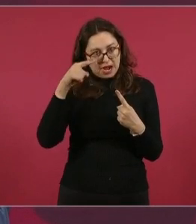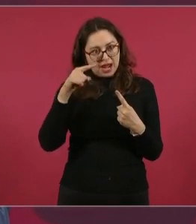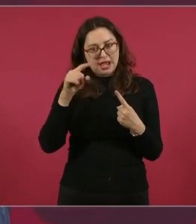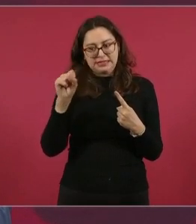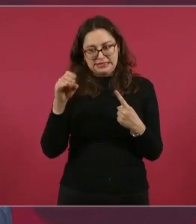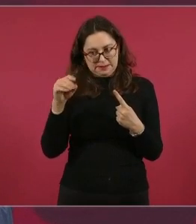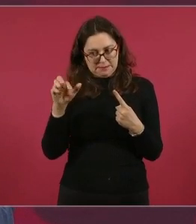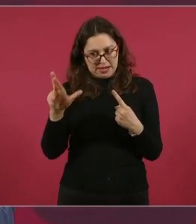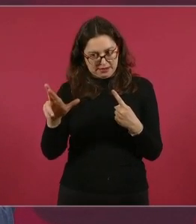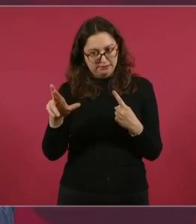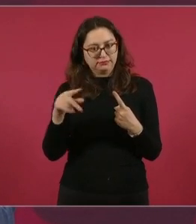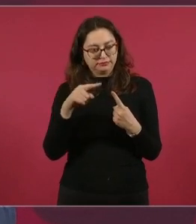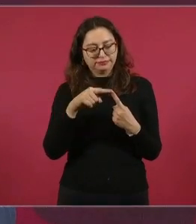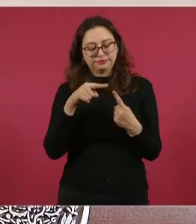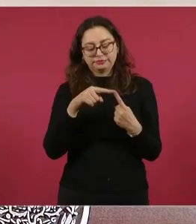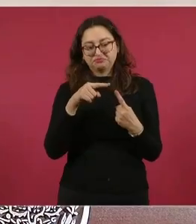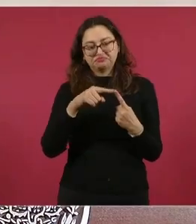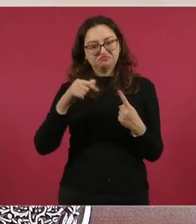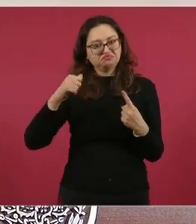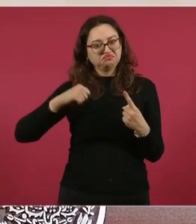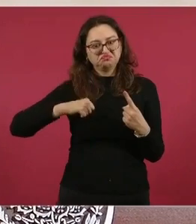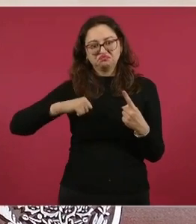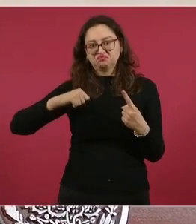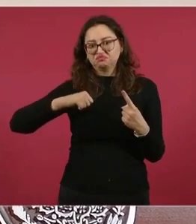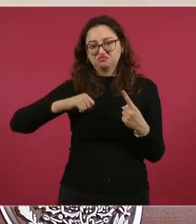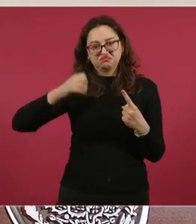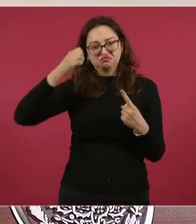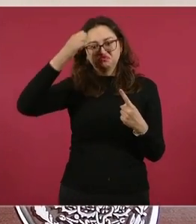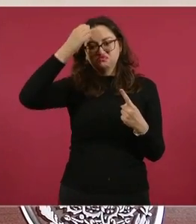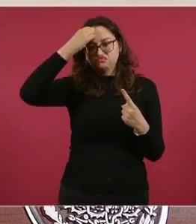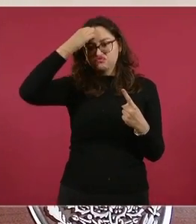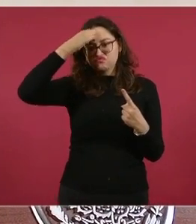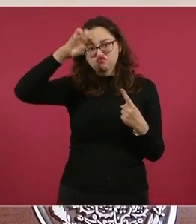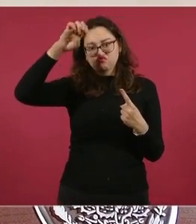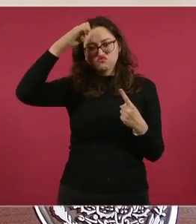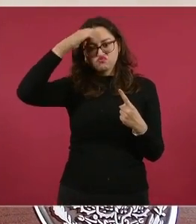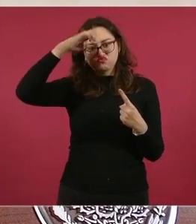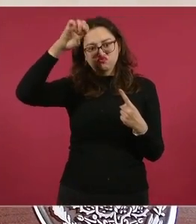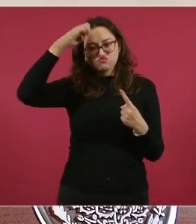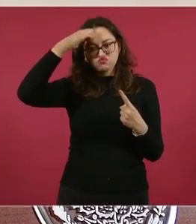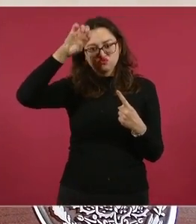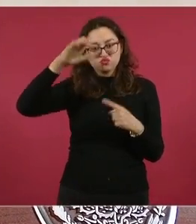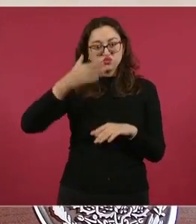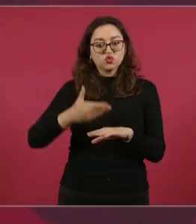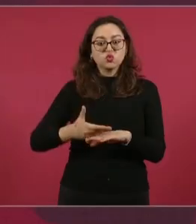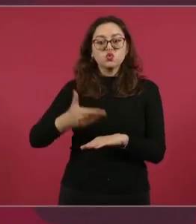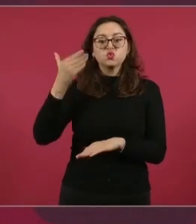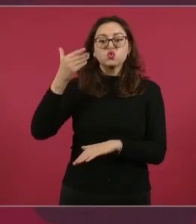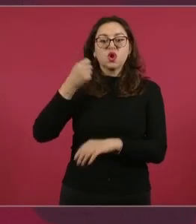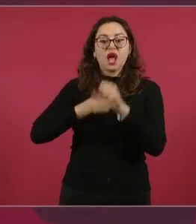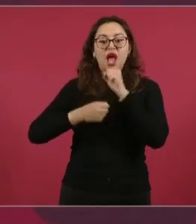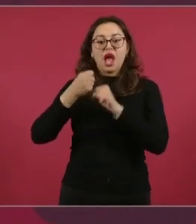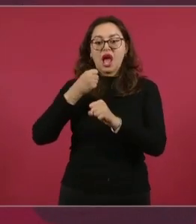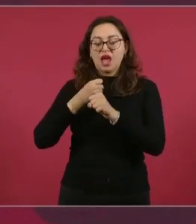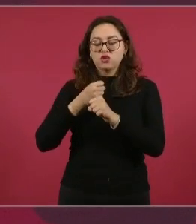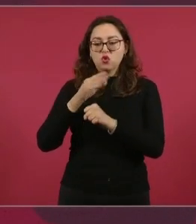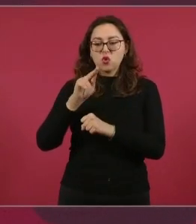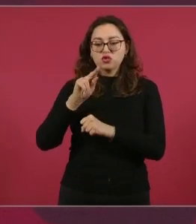antigüedad. Había escrito un libro en los años 80 en contra de la